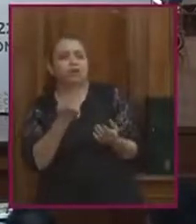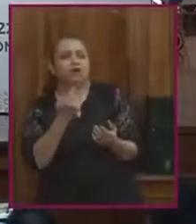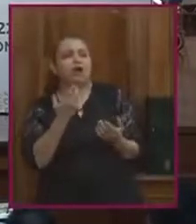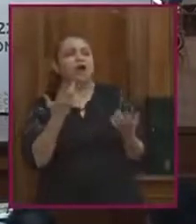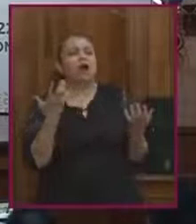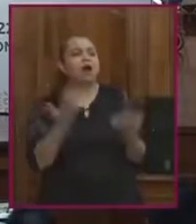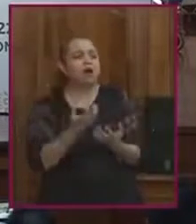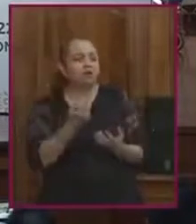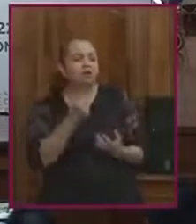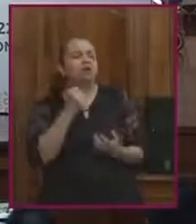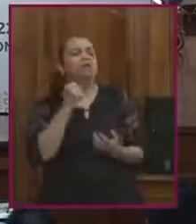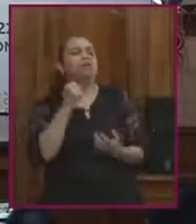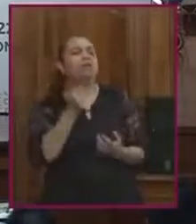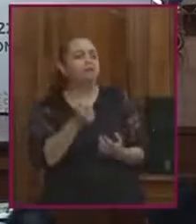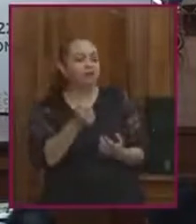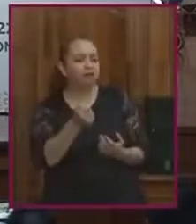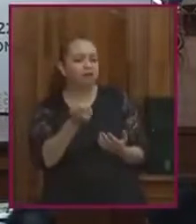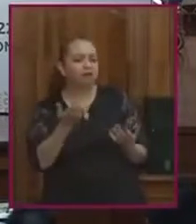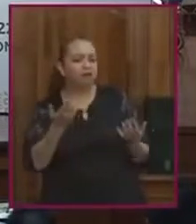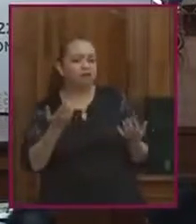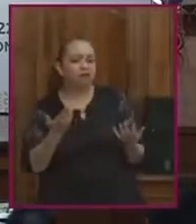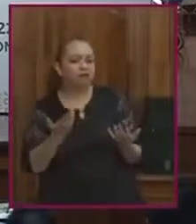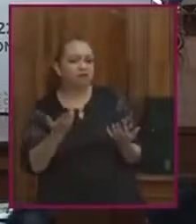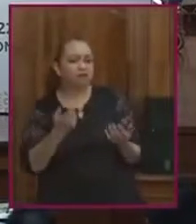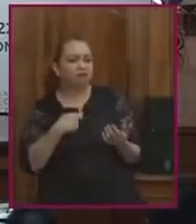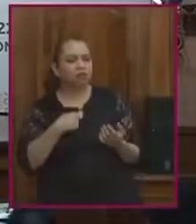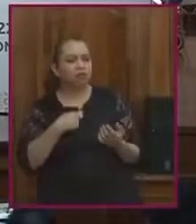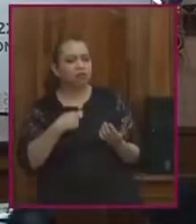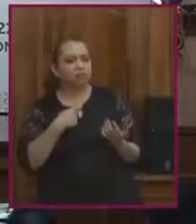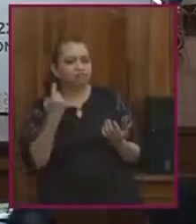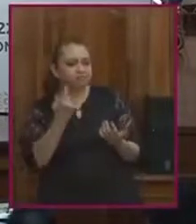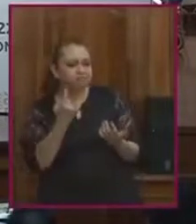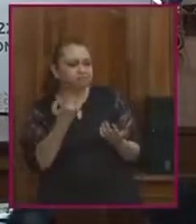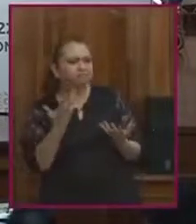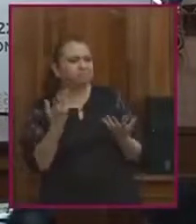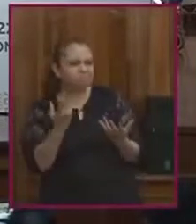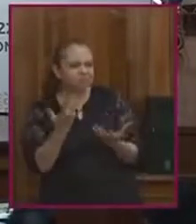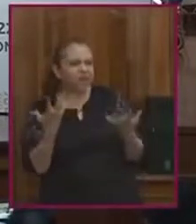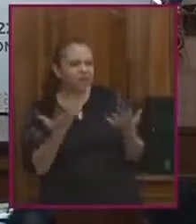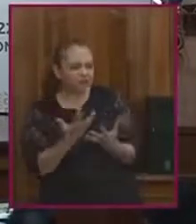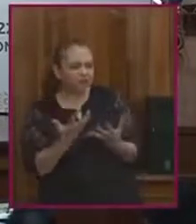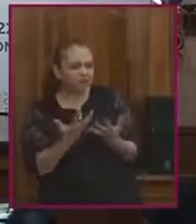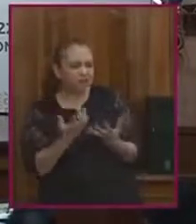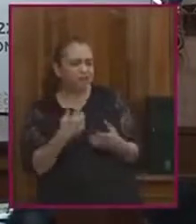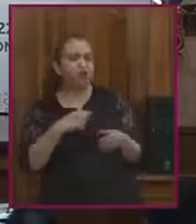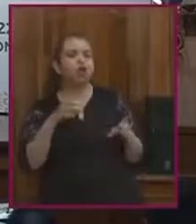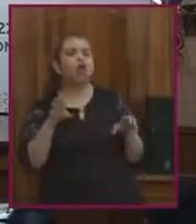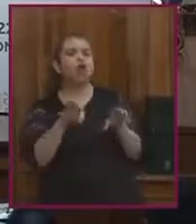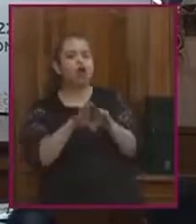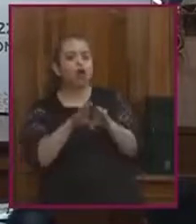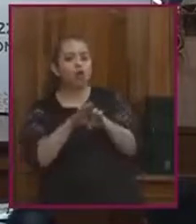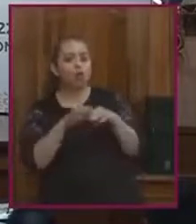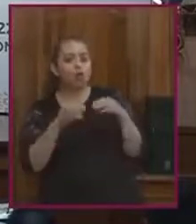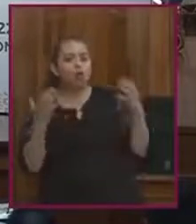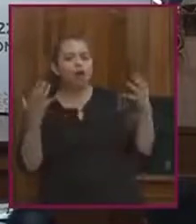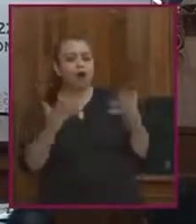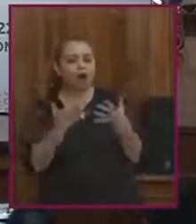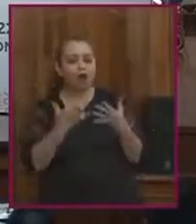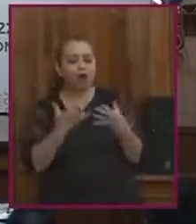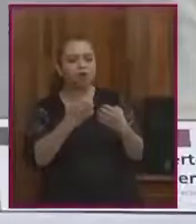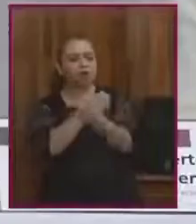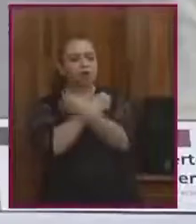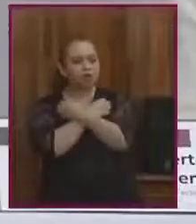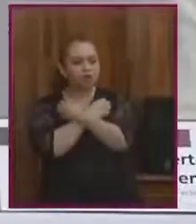repensar? Lo primero, desde mi humilde punto de vista, es cómo generamos una educación